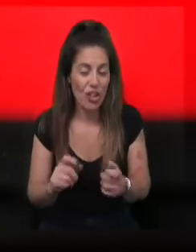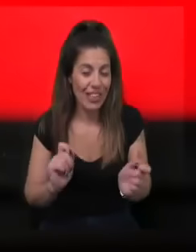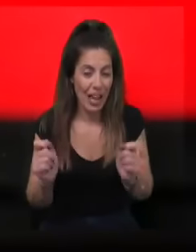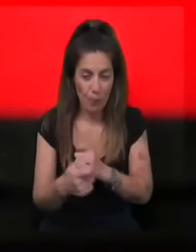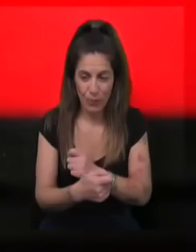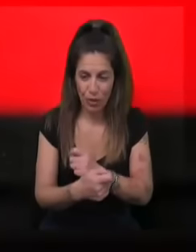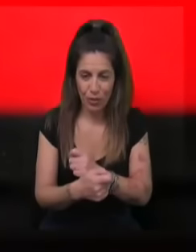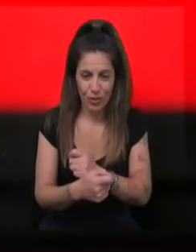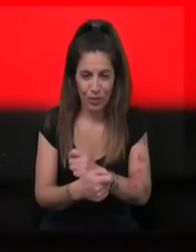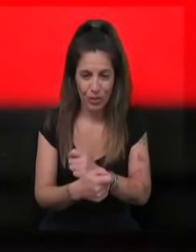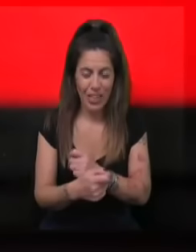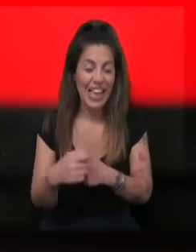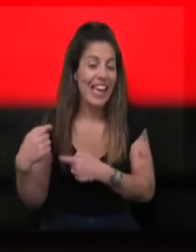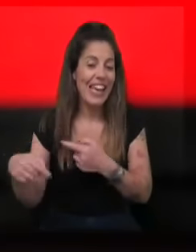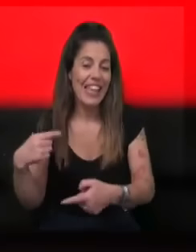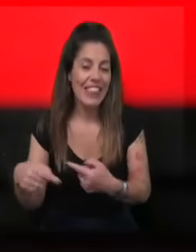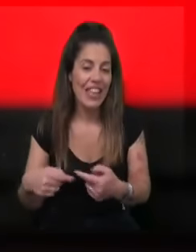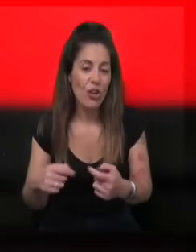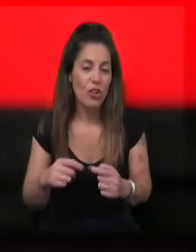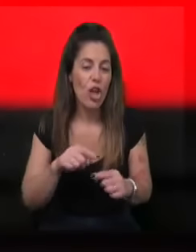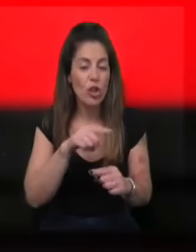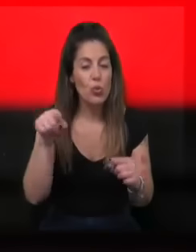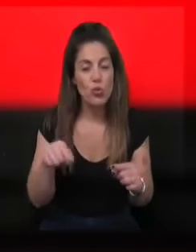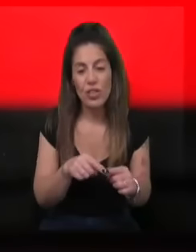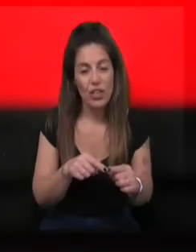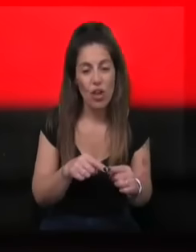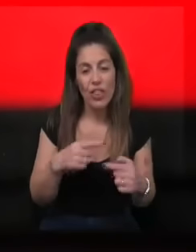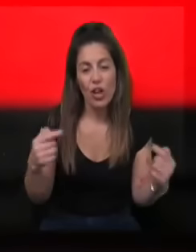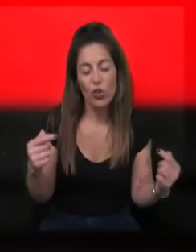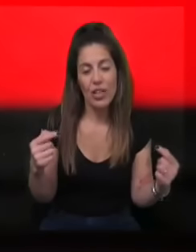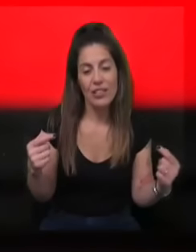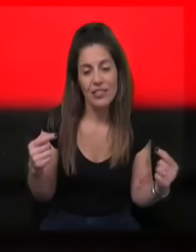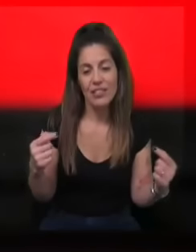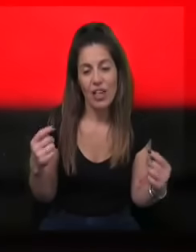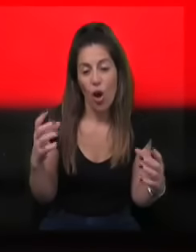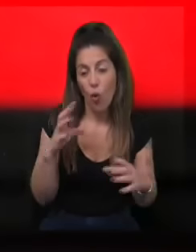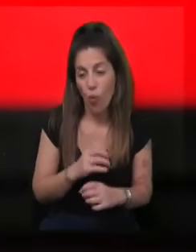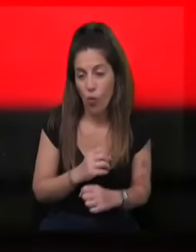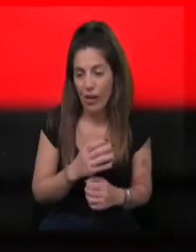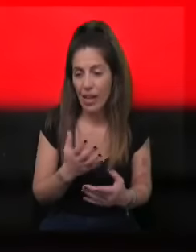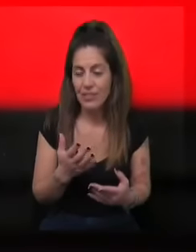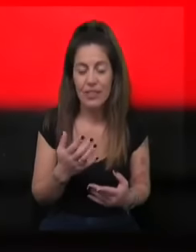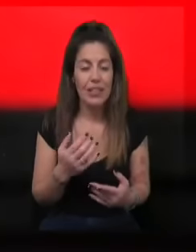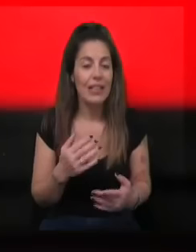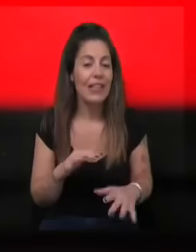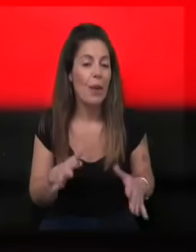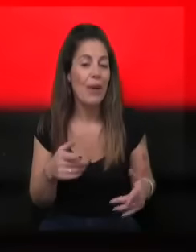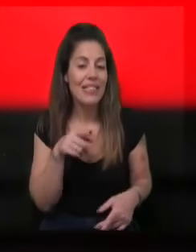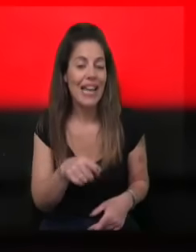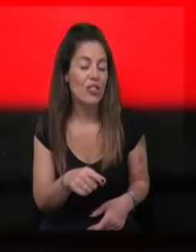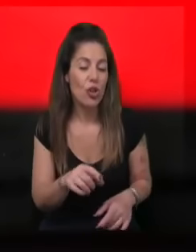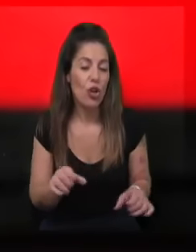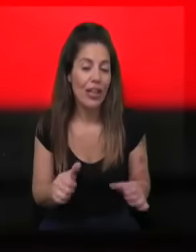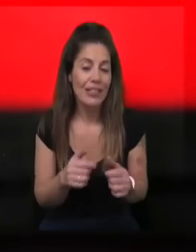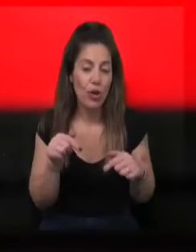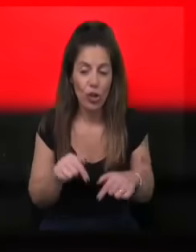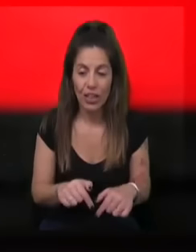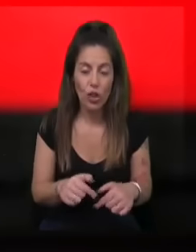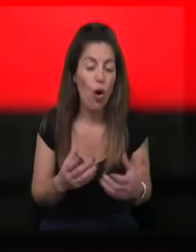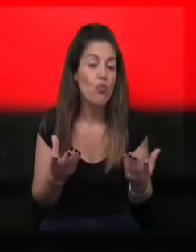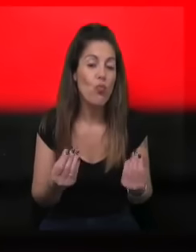transición Herederos de un siglo de oscurantismo no y que entonces lo que eso es lo que nos pasa con esto que